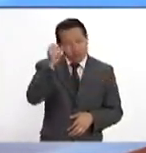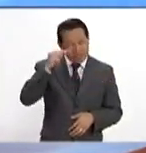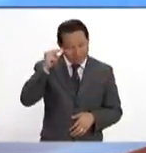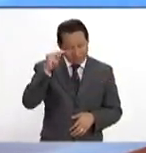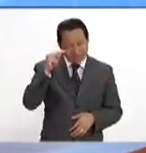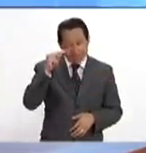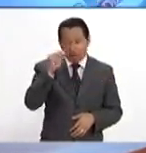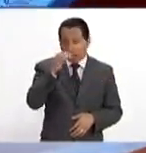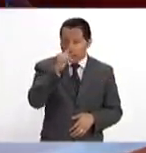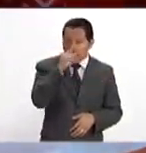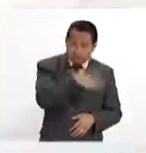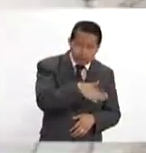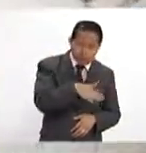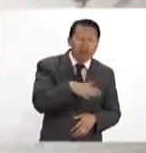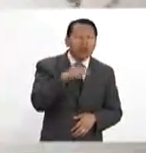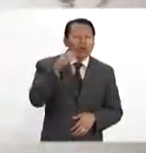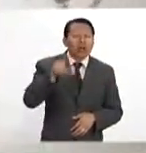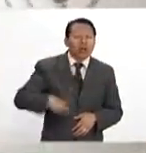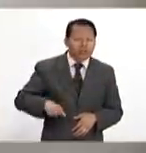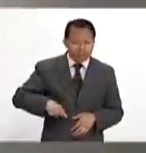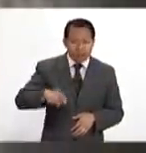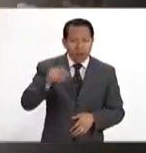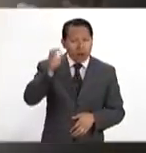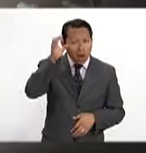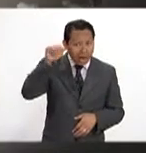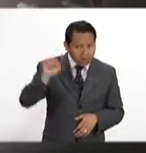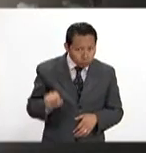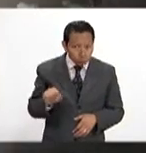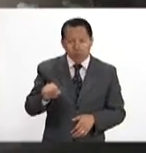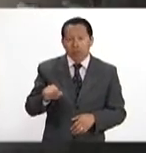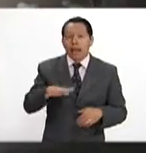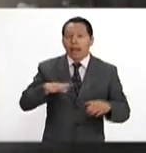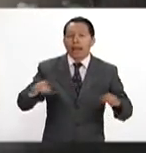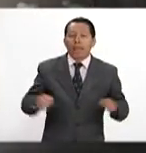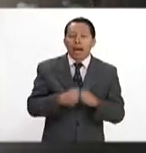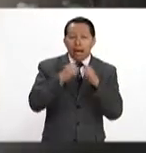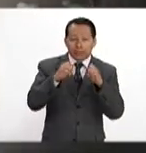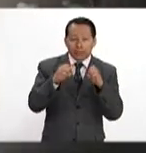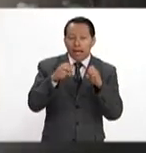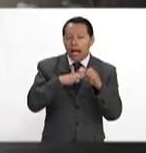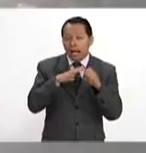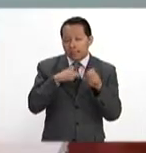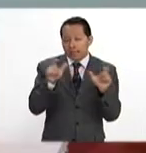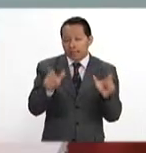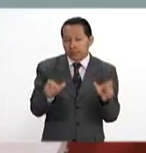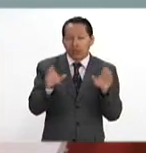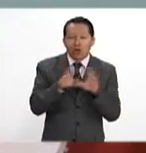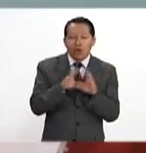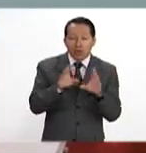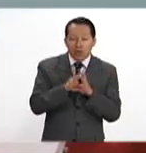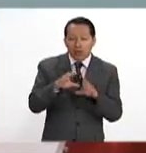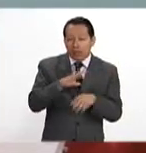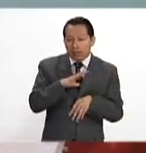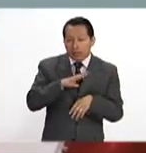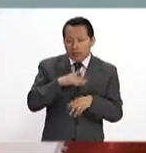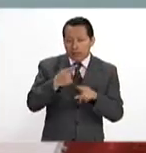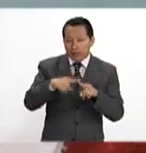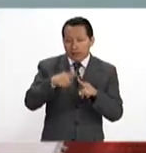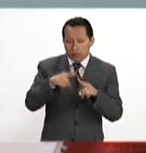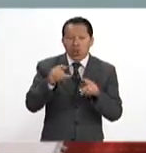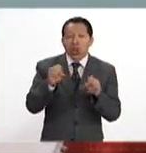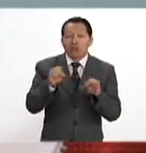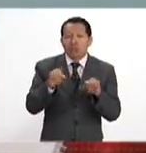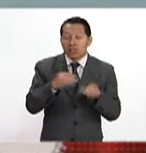del Norte, el gobierno surcoreano convocó a una reunión de emergencia de su Consejo Nacional de Seguridad. De acuerdo con un comunicado emitido por la